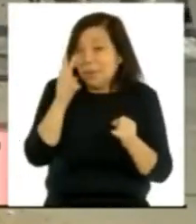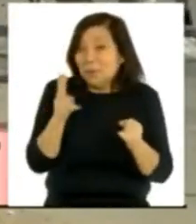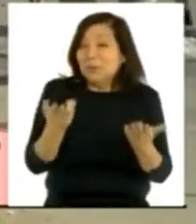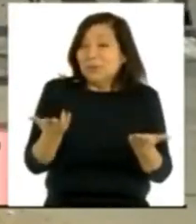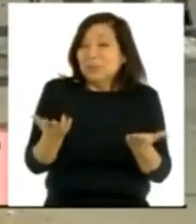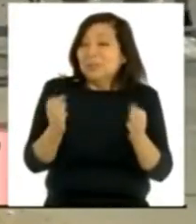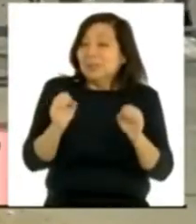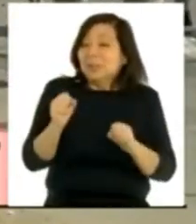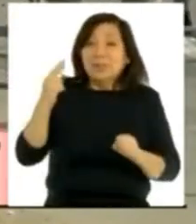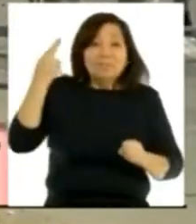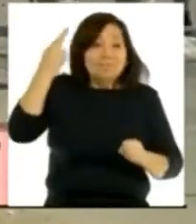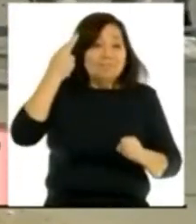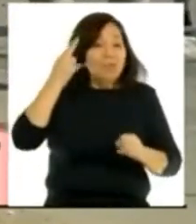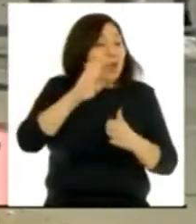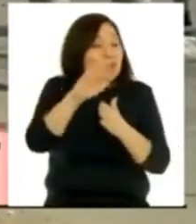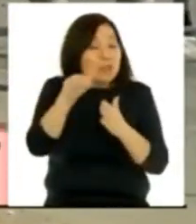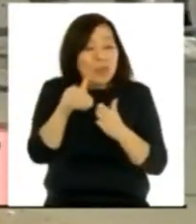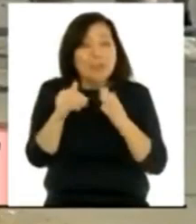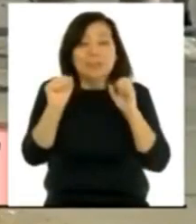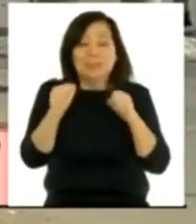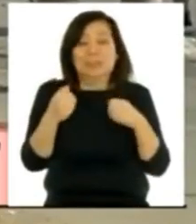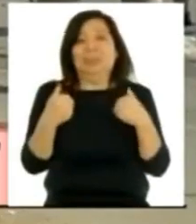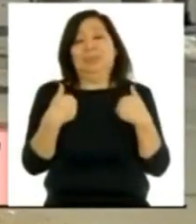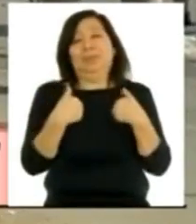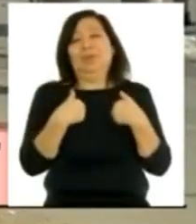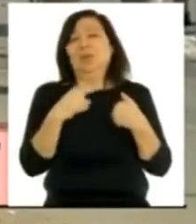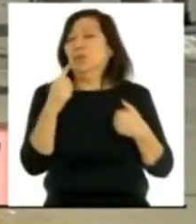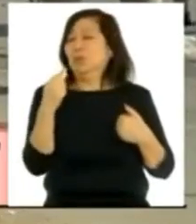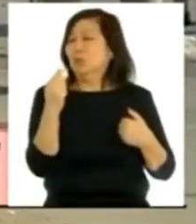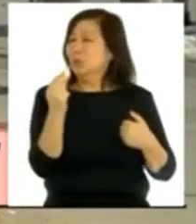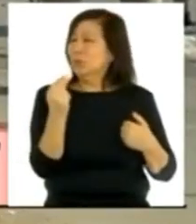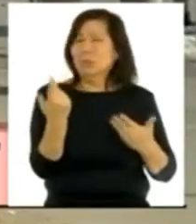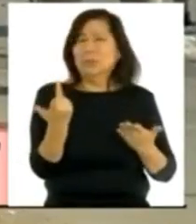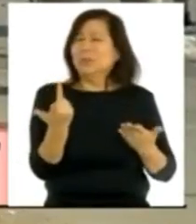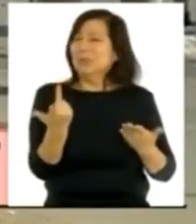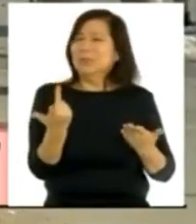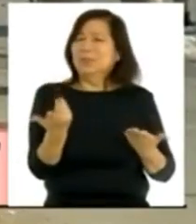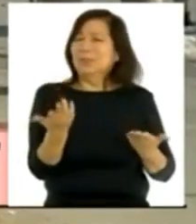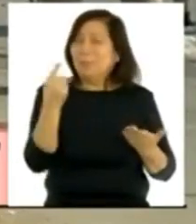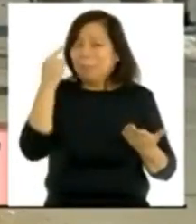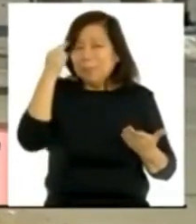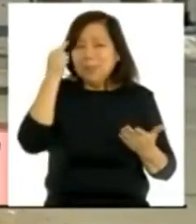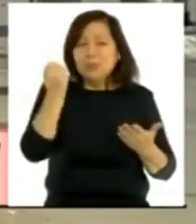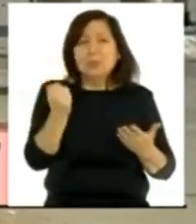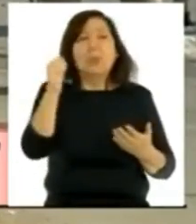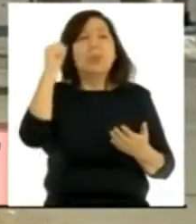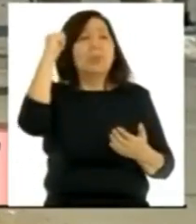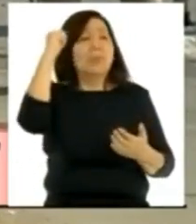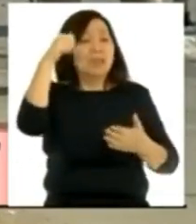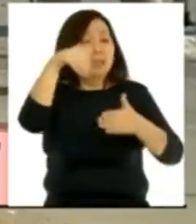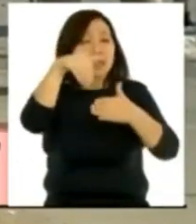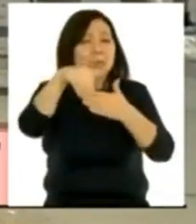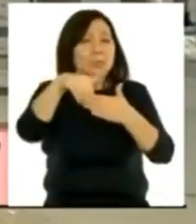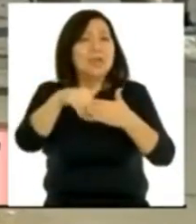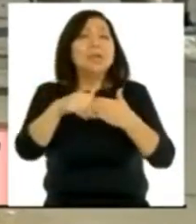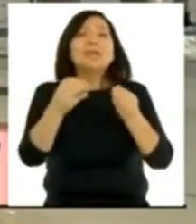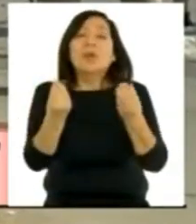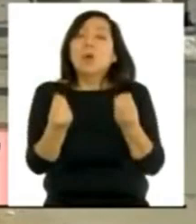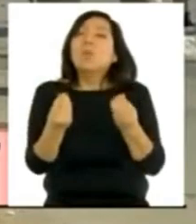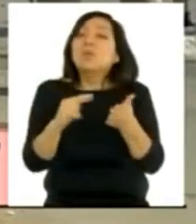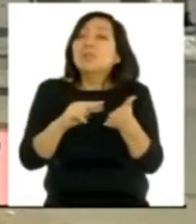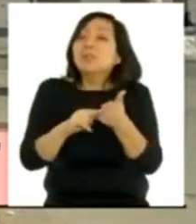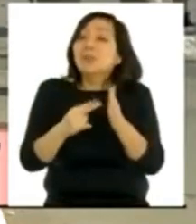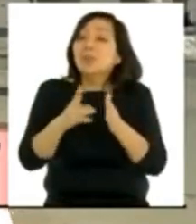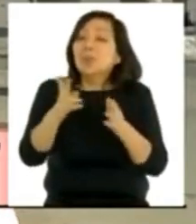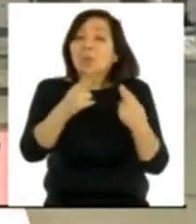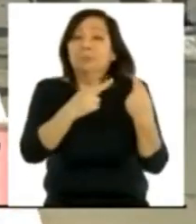esta razón creo que todos tenemos no solamente el privilegio y el derecho de votar, sino también el